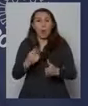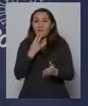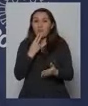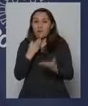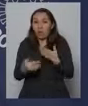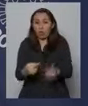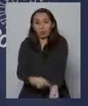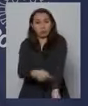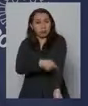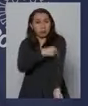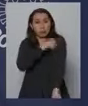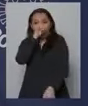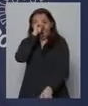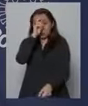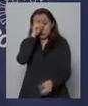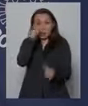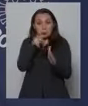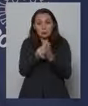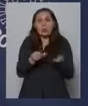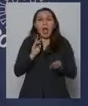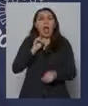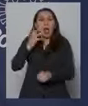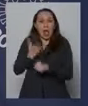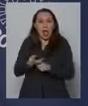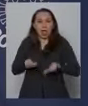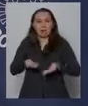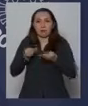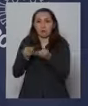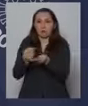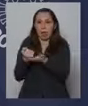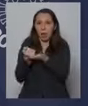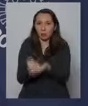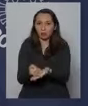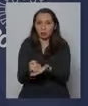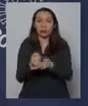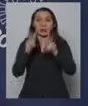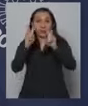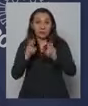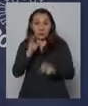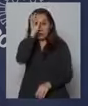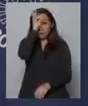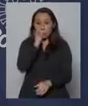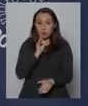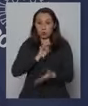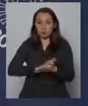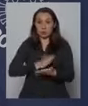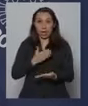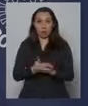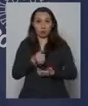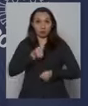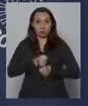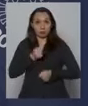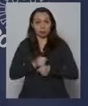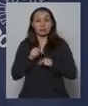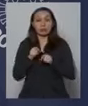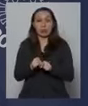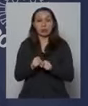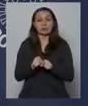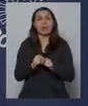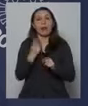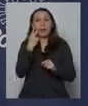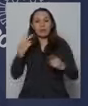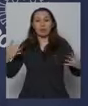dónde esté hospitalizada la persona. En relación al personal de salud, recordar el